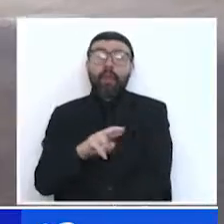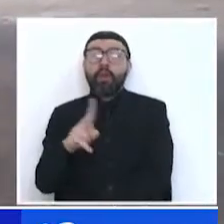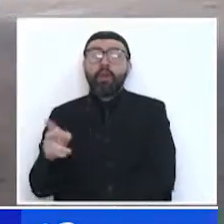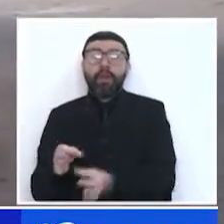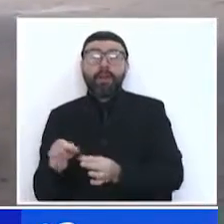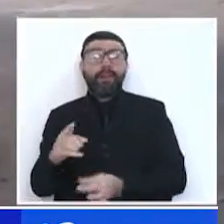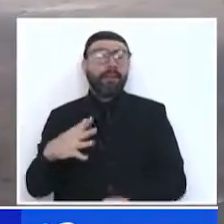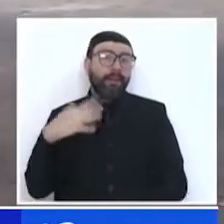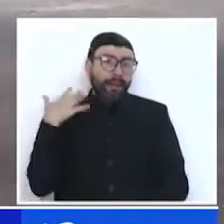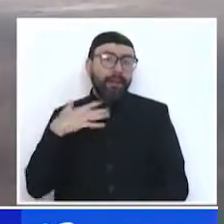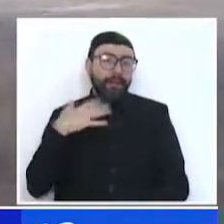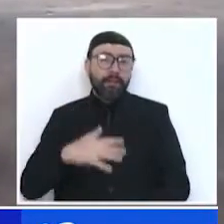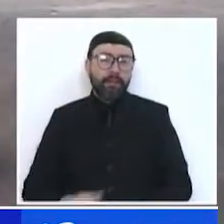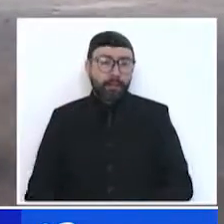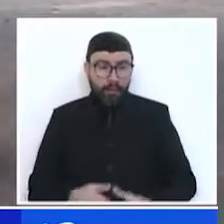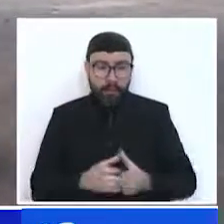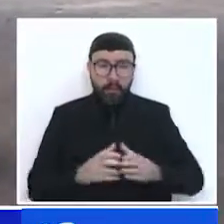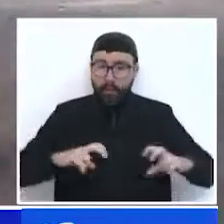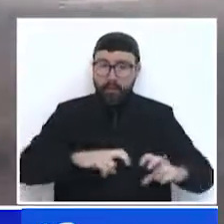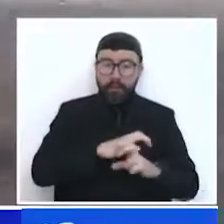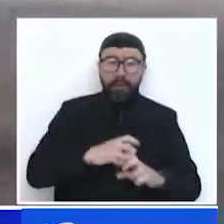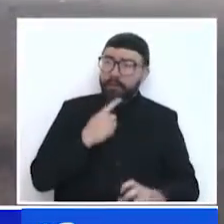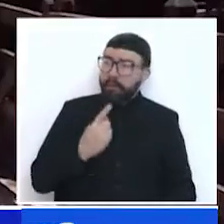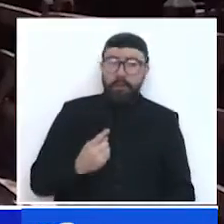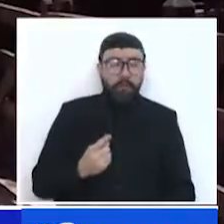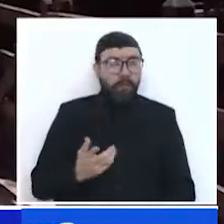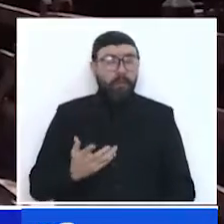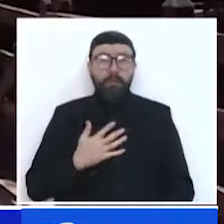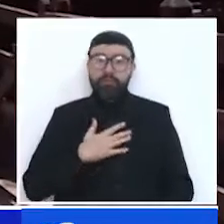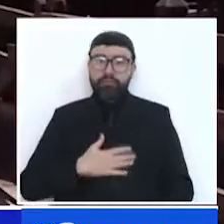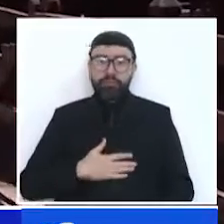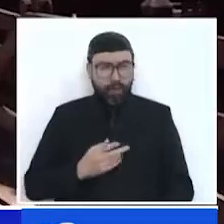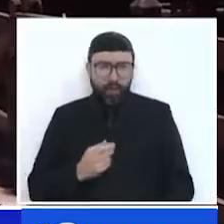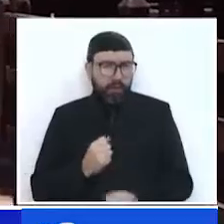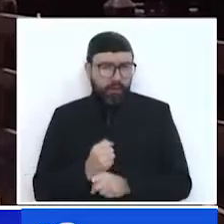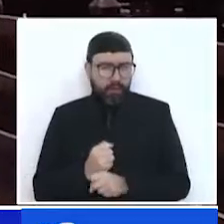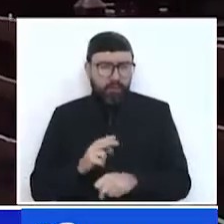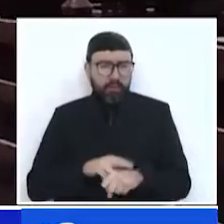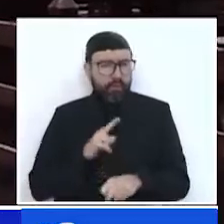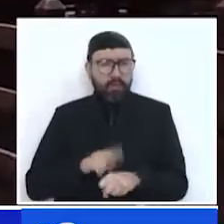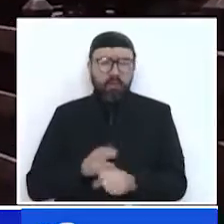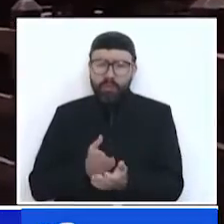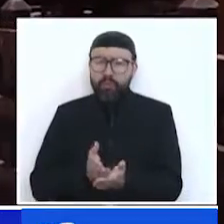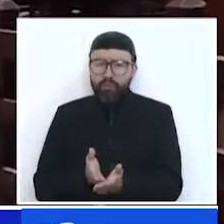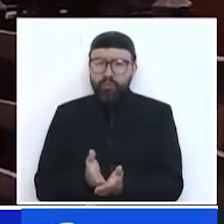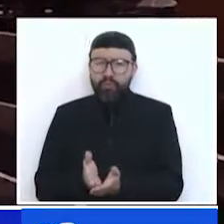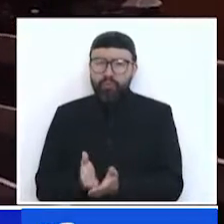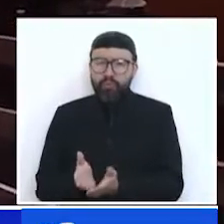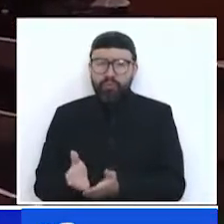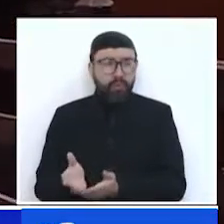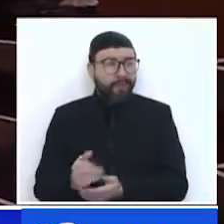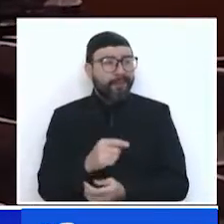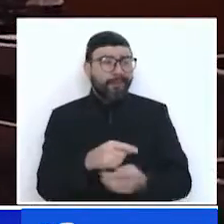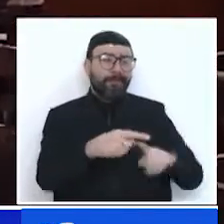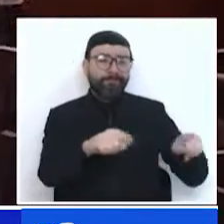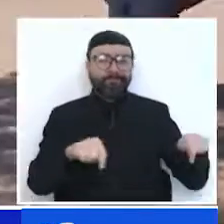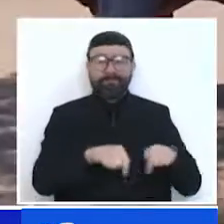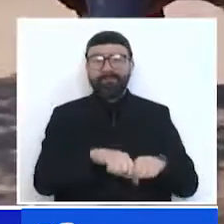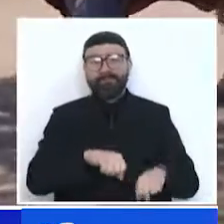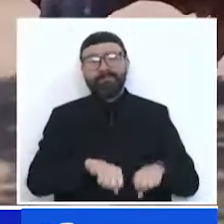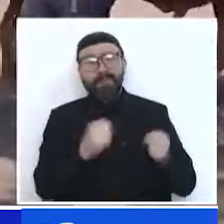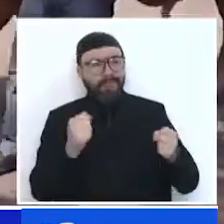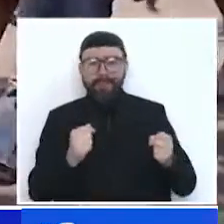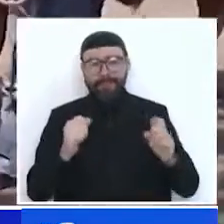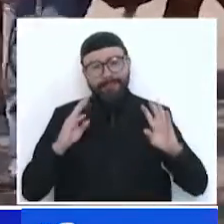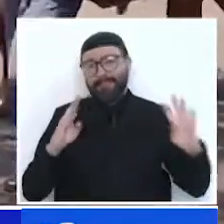Armenia. Desde el parque indicaron que el suceso no va a afectar las operaciones normales de Panaca y que si bien la estación de ganadería estará